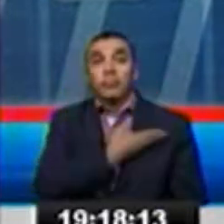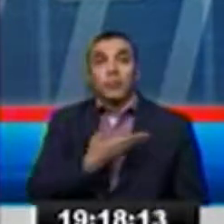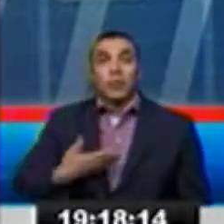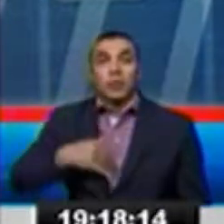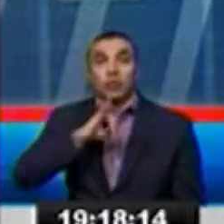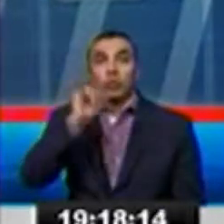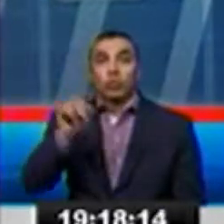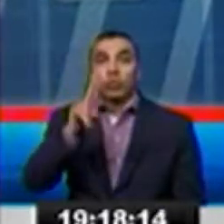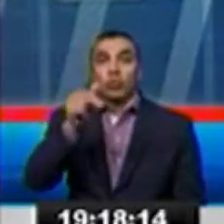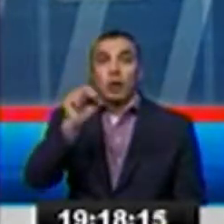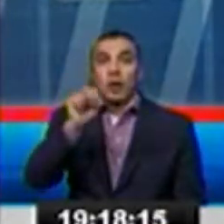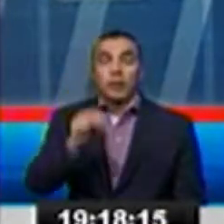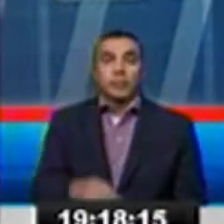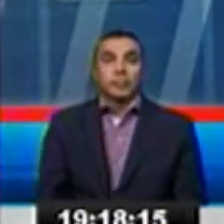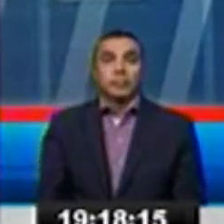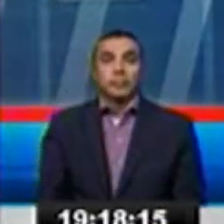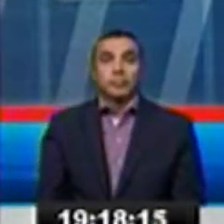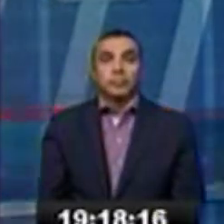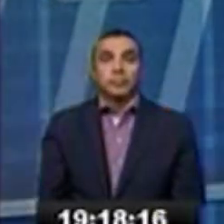Juan Guaidó.